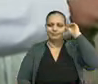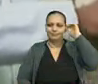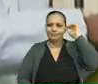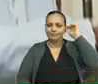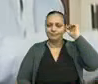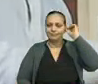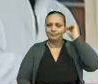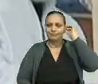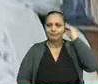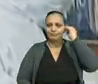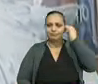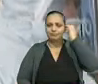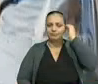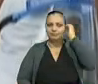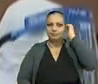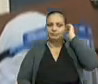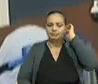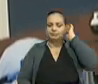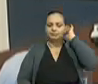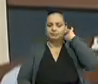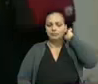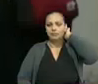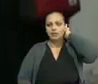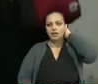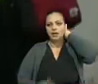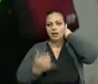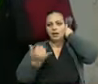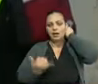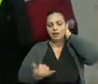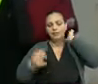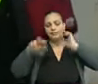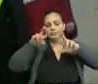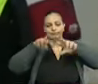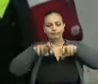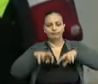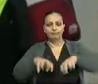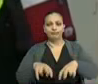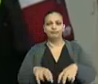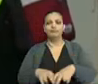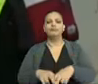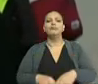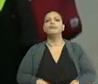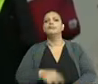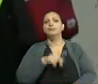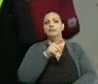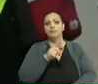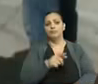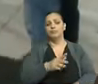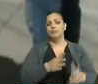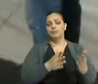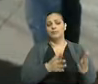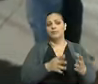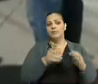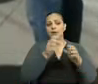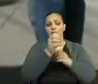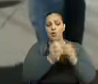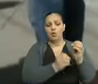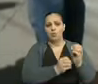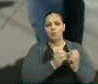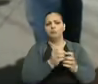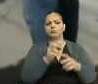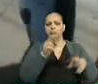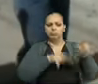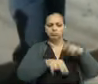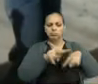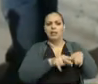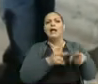una idea bastante clara de lo que se está investigando. Los allanamientos alcanzaron a la casa del exsecretario de Salud, Lenín Mantilla, y